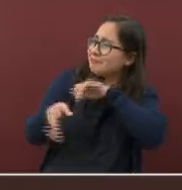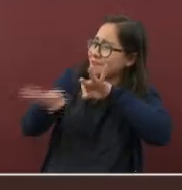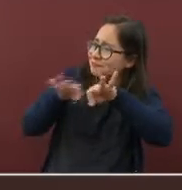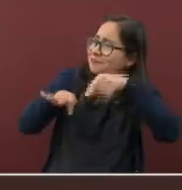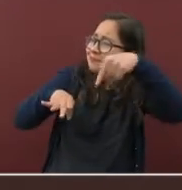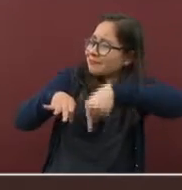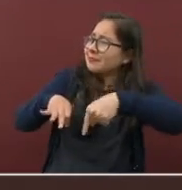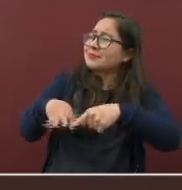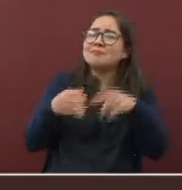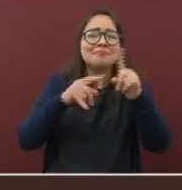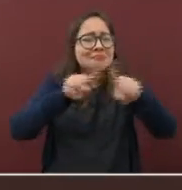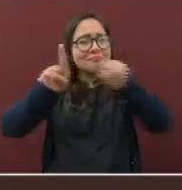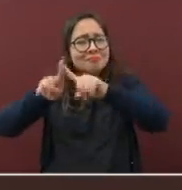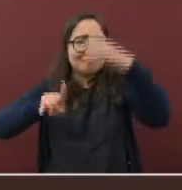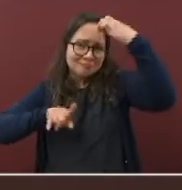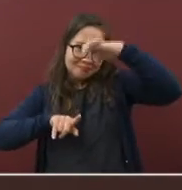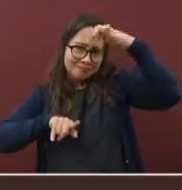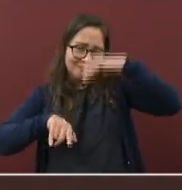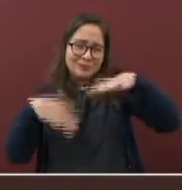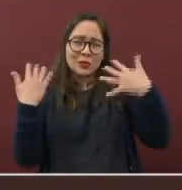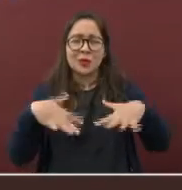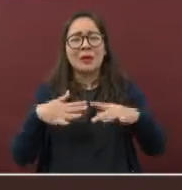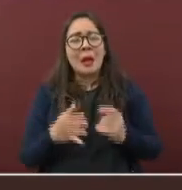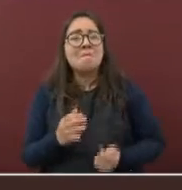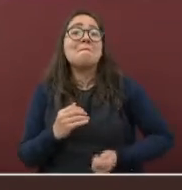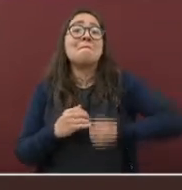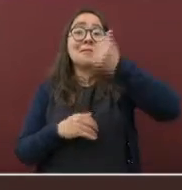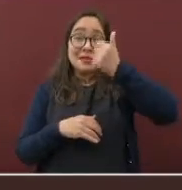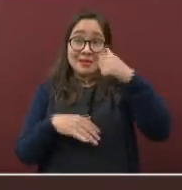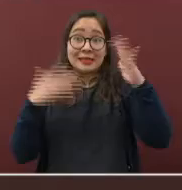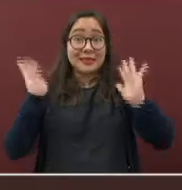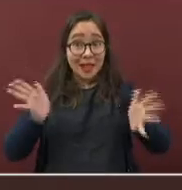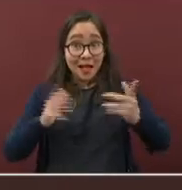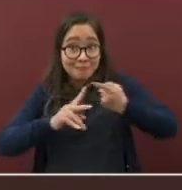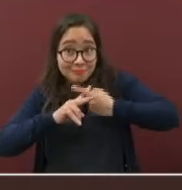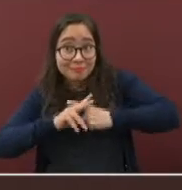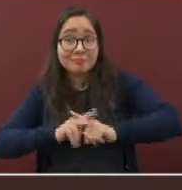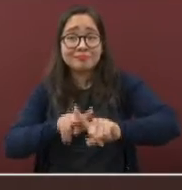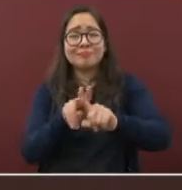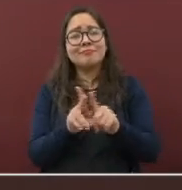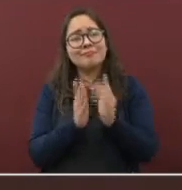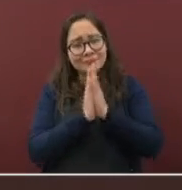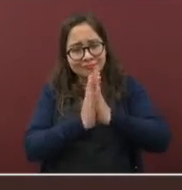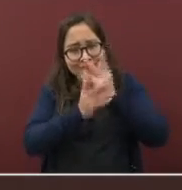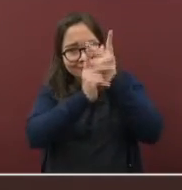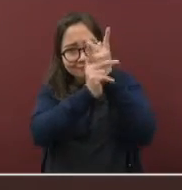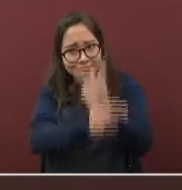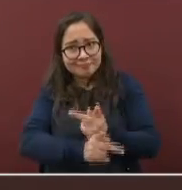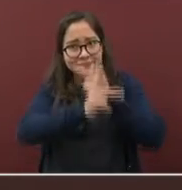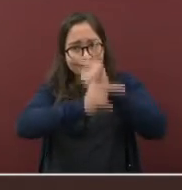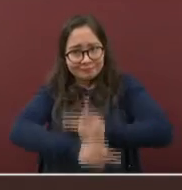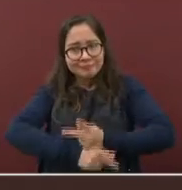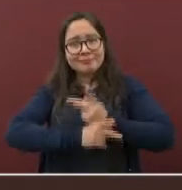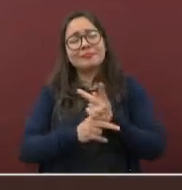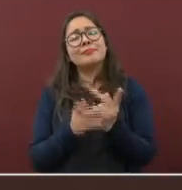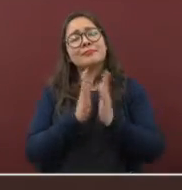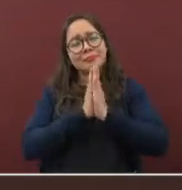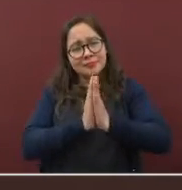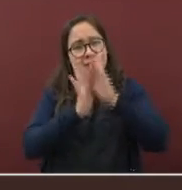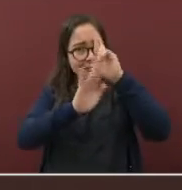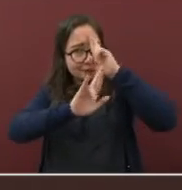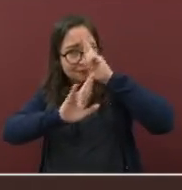testimonios de este gran evento ya comenzamos familia veracruzana tengan paciencia seamos respetuosos